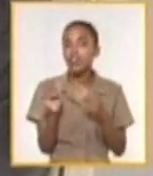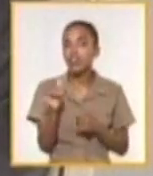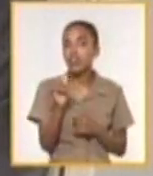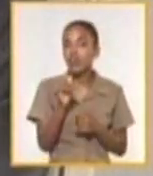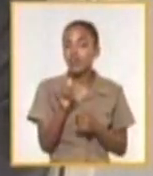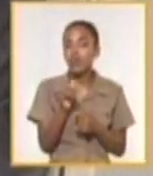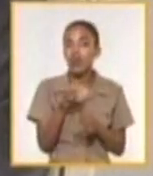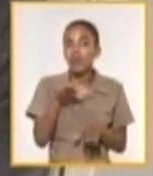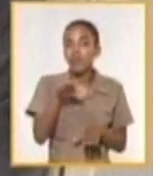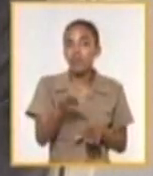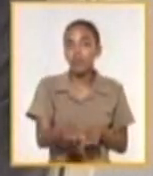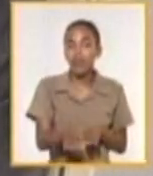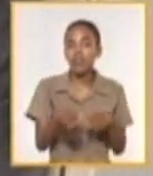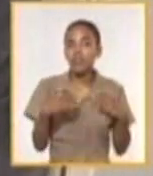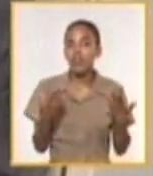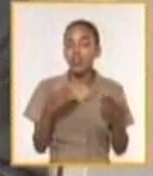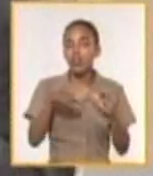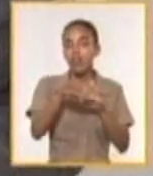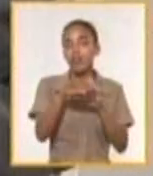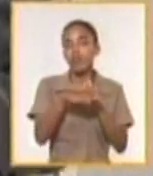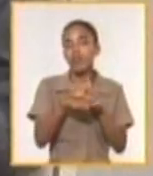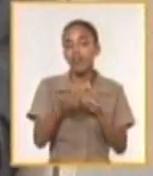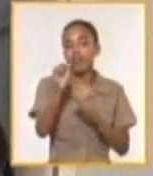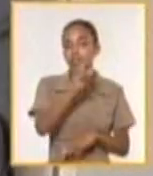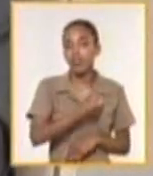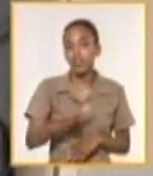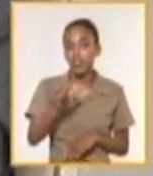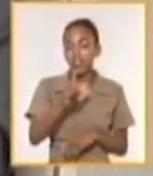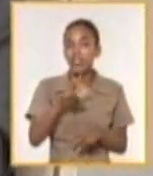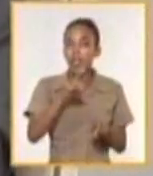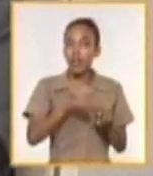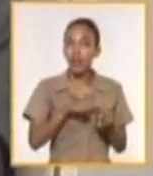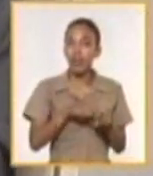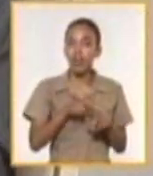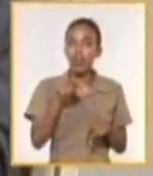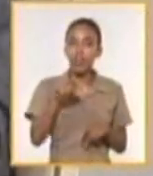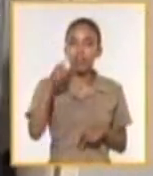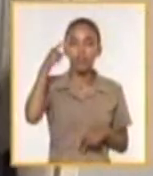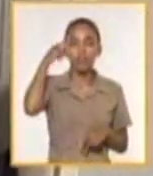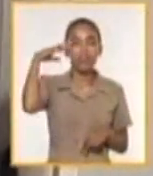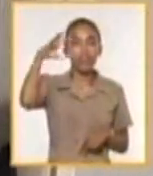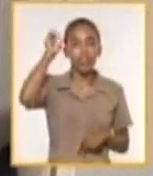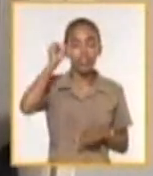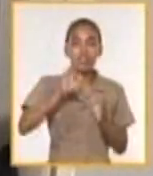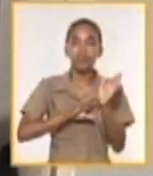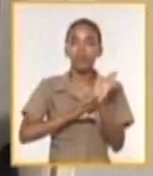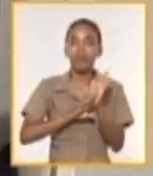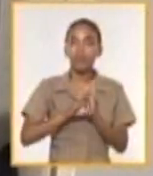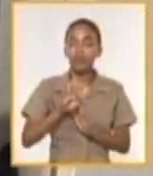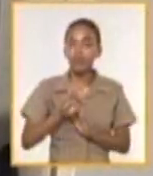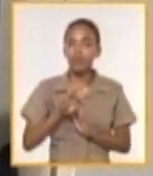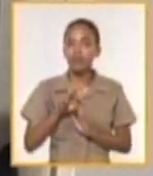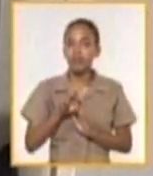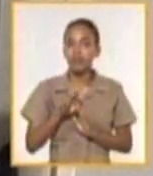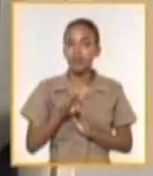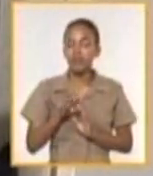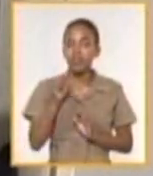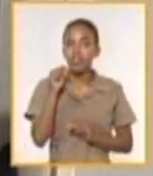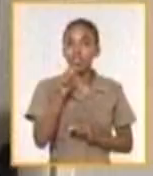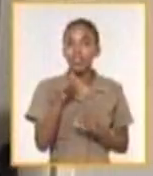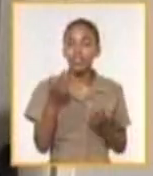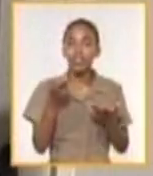a un programa socialista. Es decir, Hart entiende esto, repito, evoluciona, viene de una